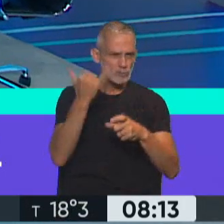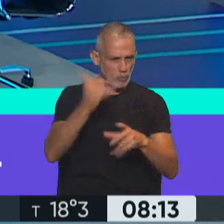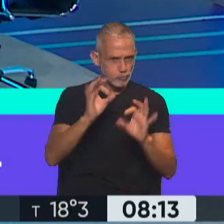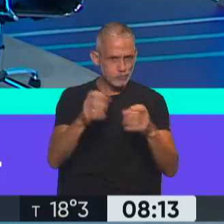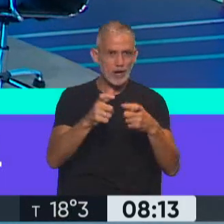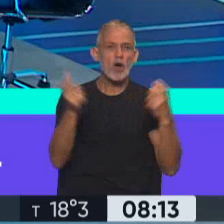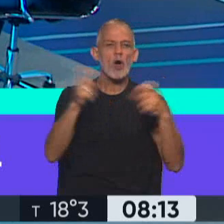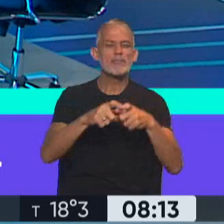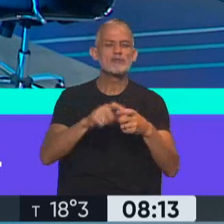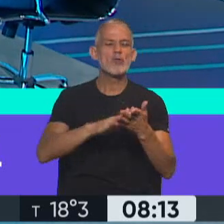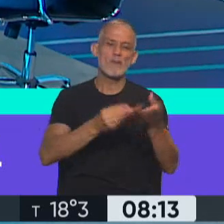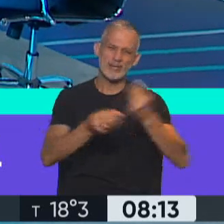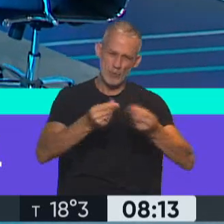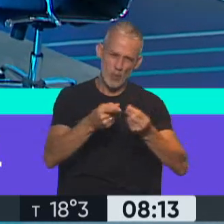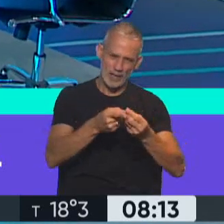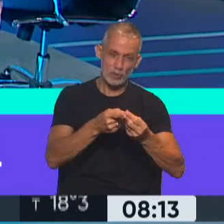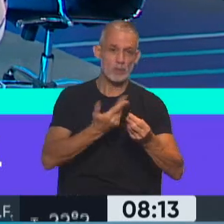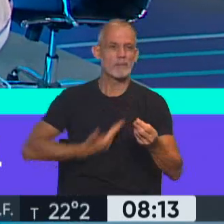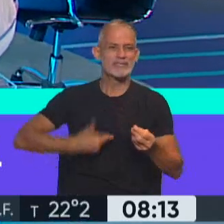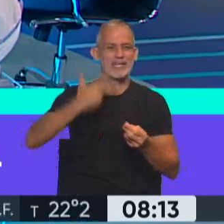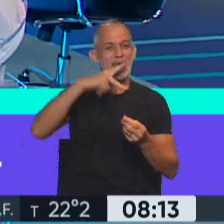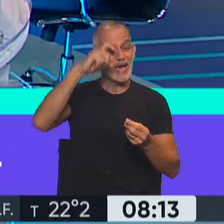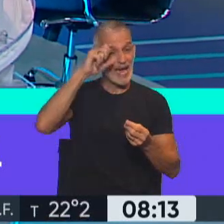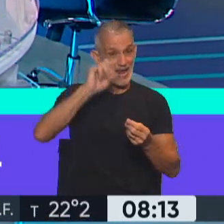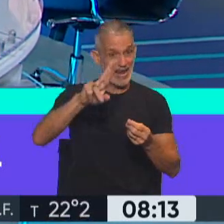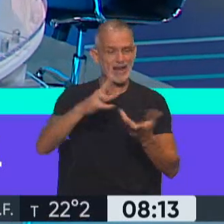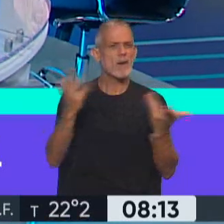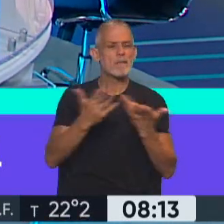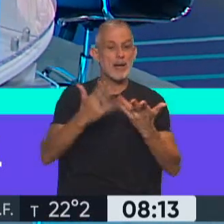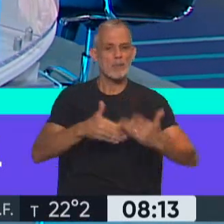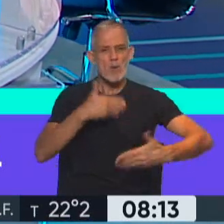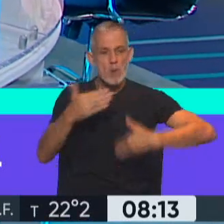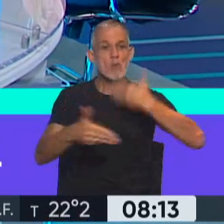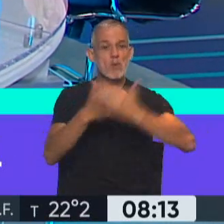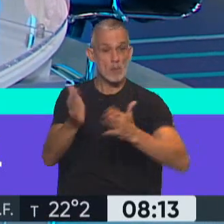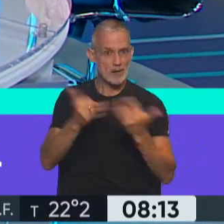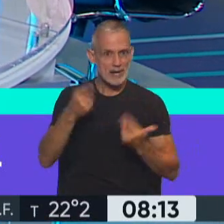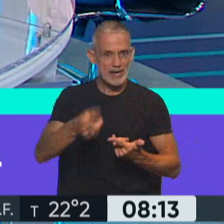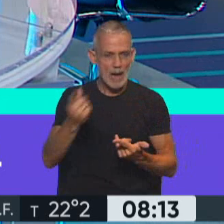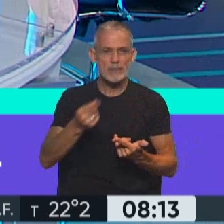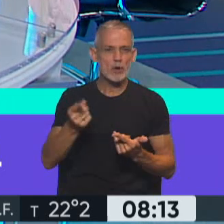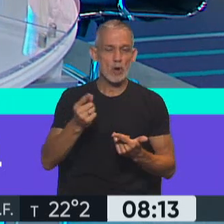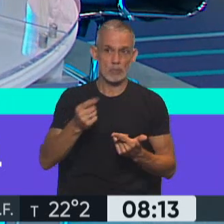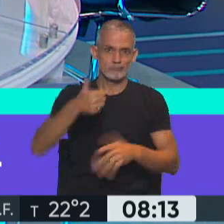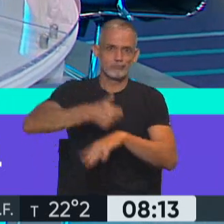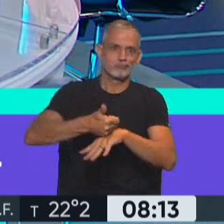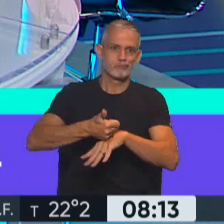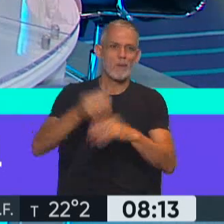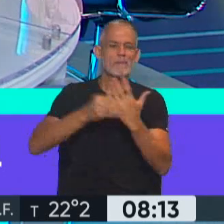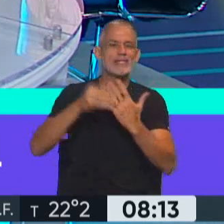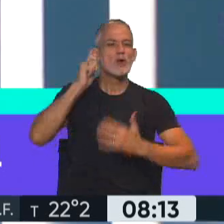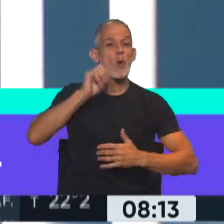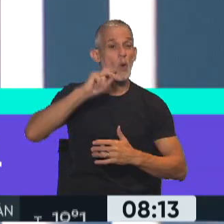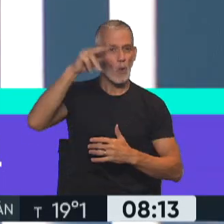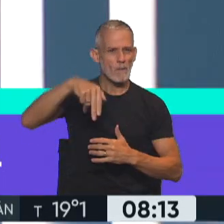como es la Comisión de Presupuesto y Hacienda, la que preside Carlos Heller. ¿Para qué? Para avanzar rápidamente con la presencia del ministro Guzmán